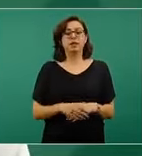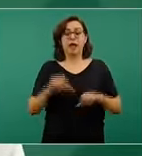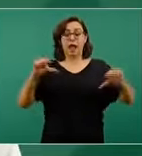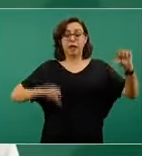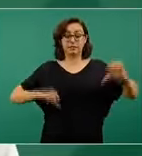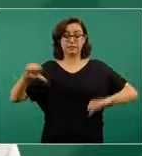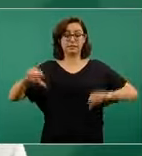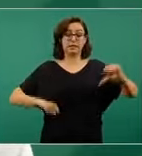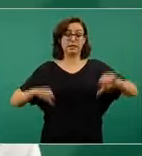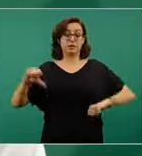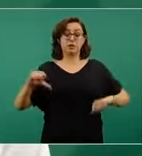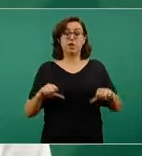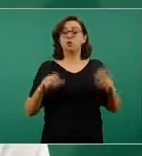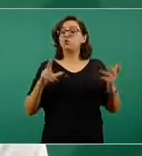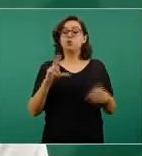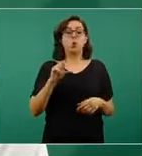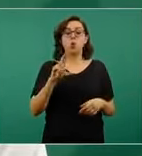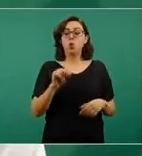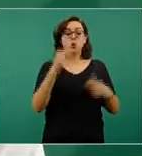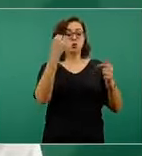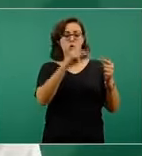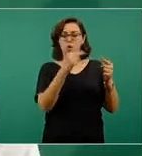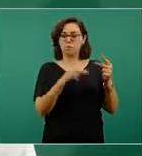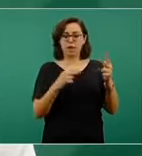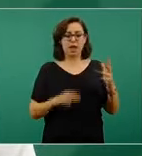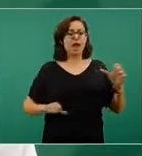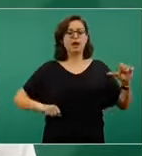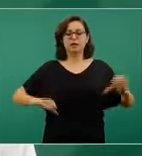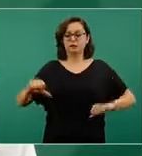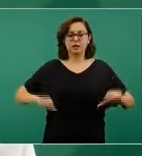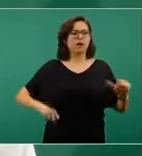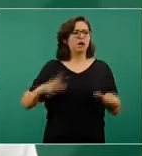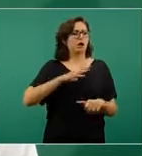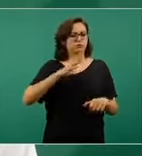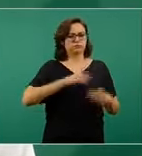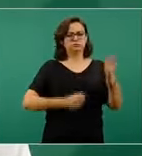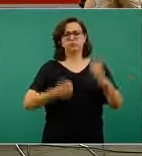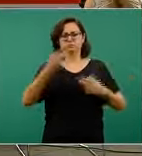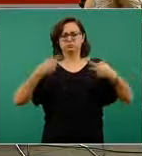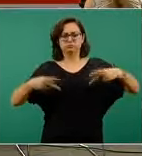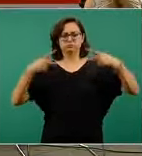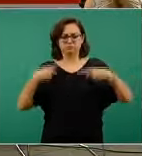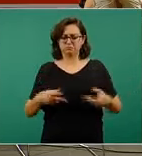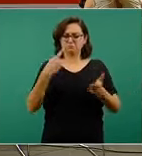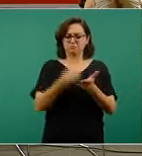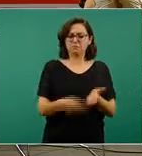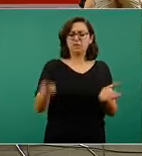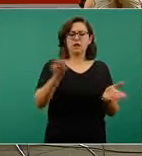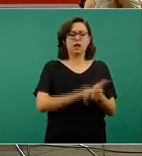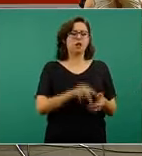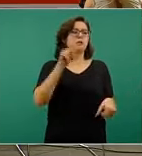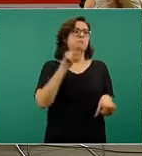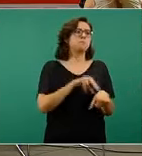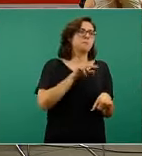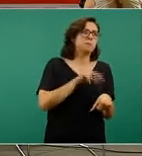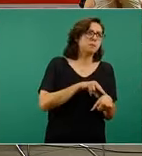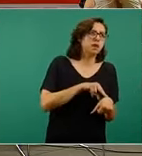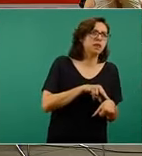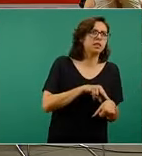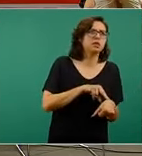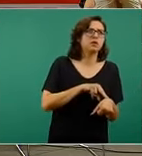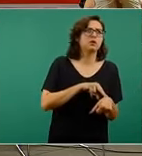nombramiento administrativo. Sí, no, Tenemos, actividad. por ejemplo, personas cuya plaza laboral es médica. Bueno, en la plaza